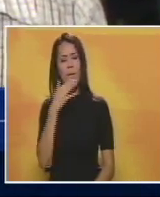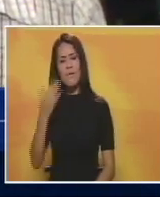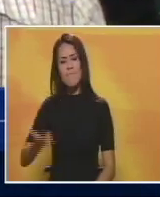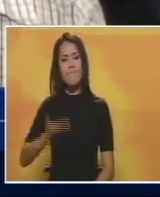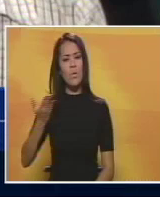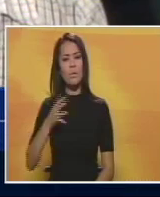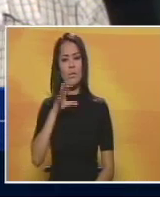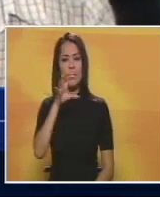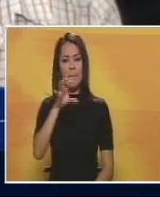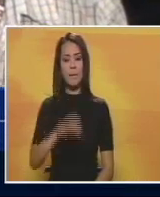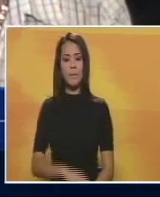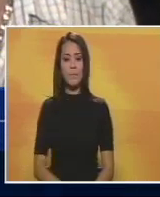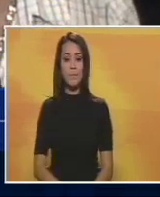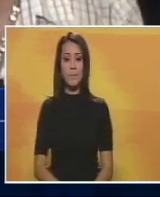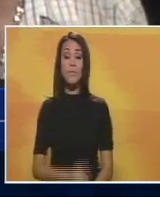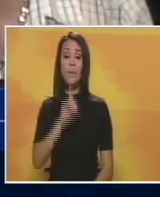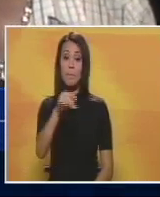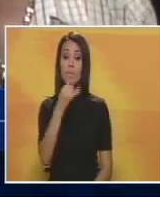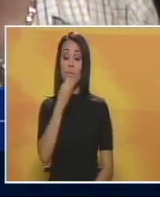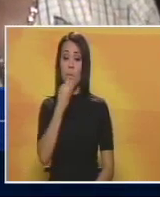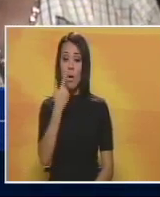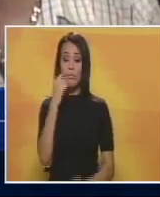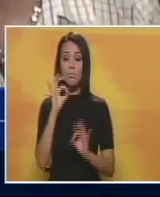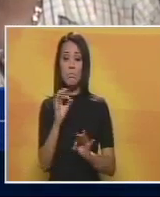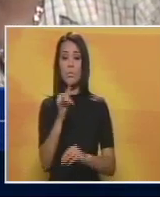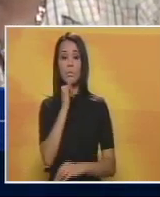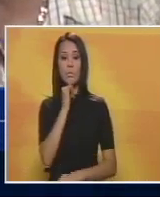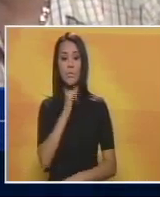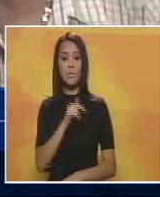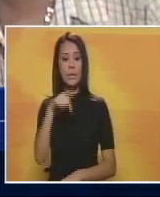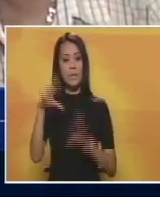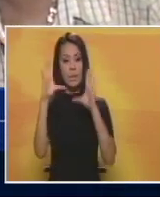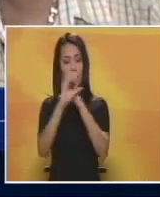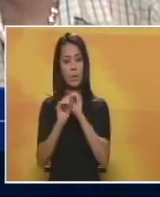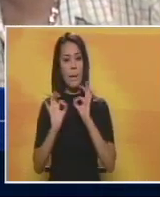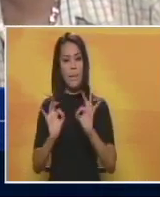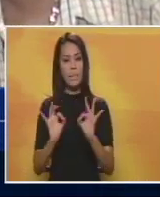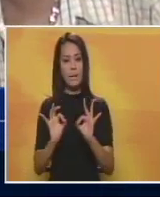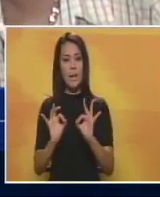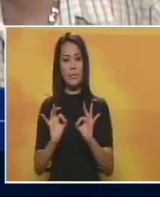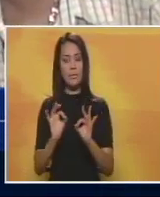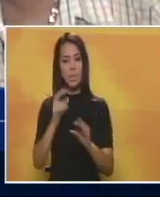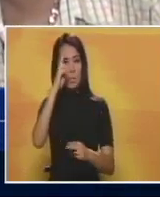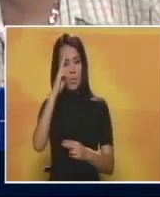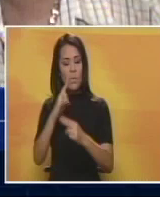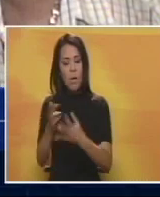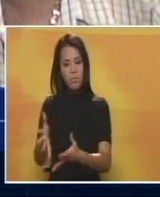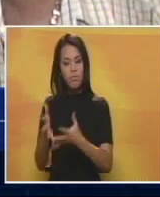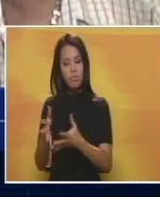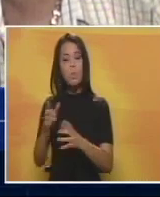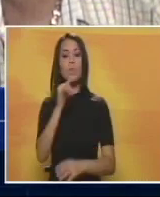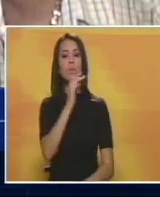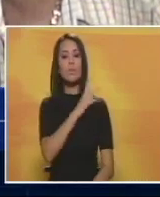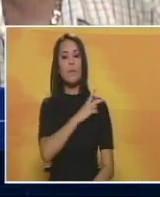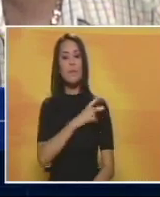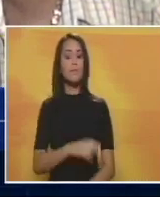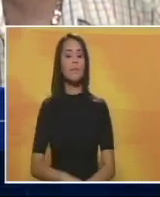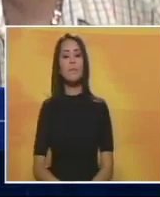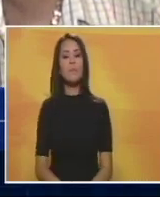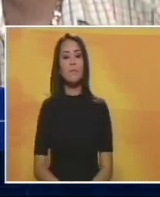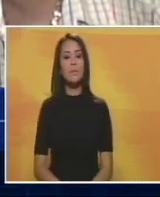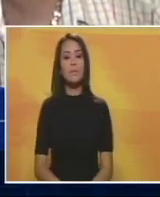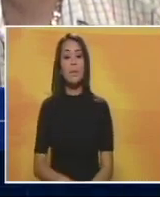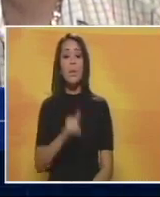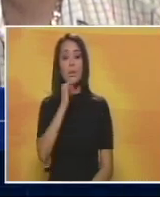importante del país y destacado en la noticia. Y por eso esta noche en especial hemos galardonado al Noticiero Venevisión como el noticiero